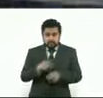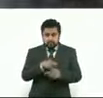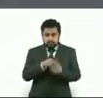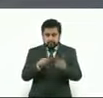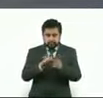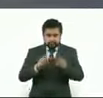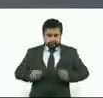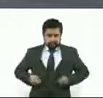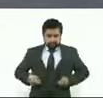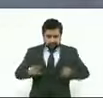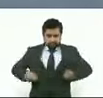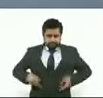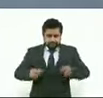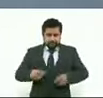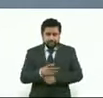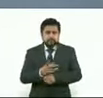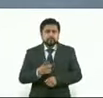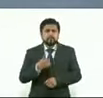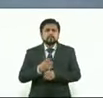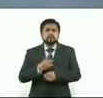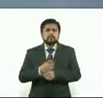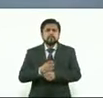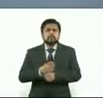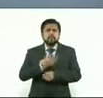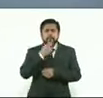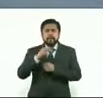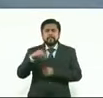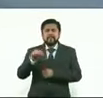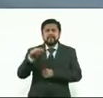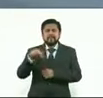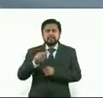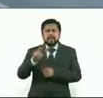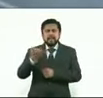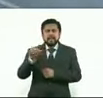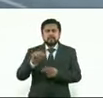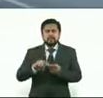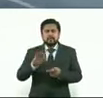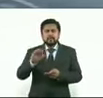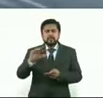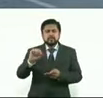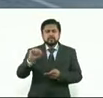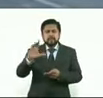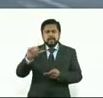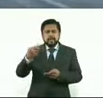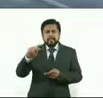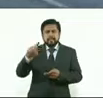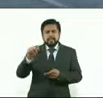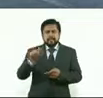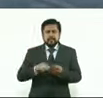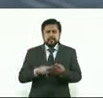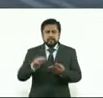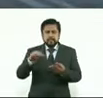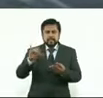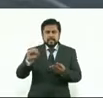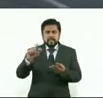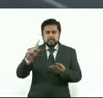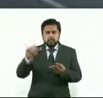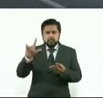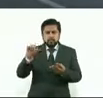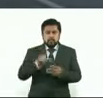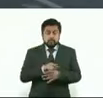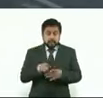pues teníamos como punteros a Martín Velasco, también Francisco San Clemente, José Misael Pulido. Ellos